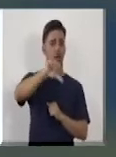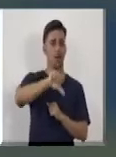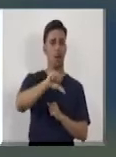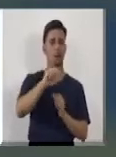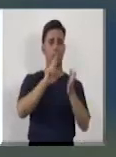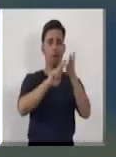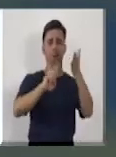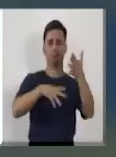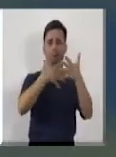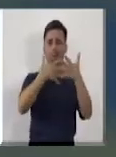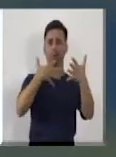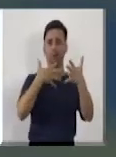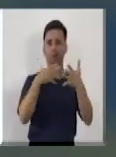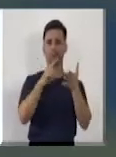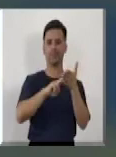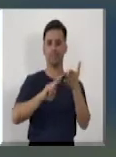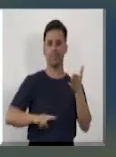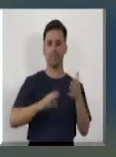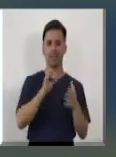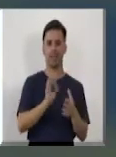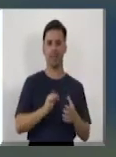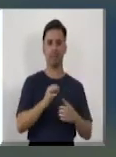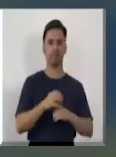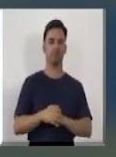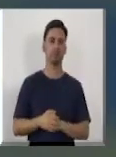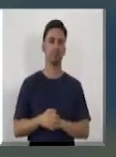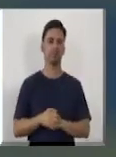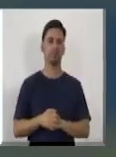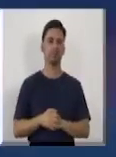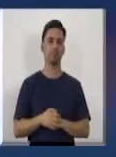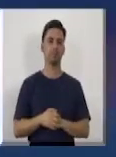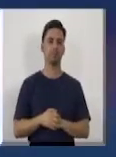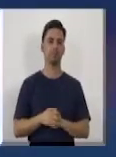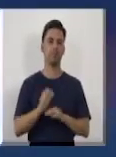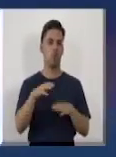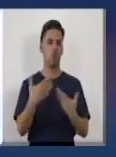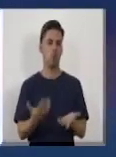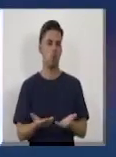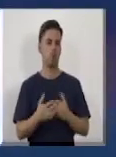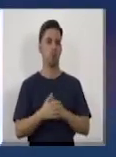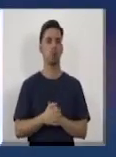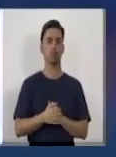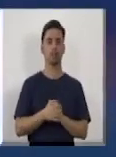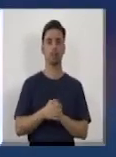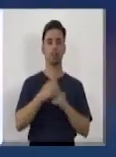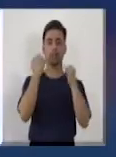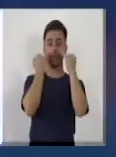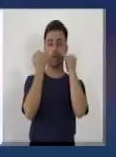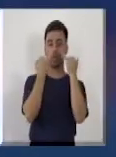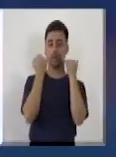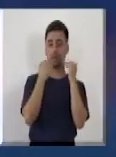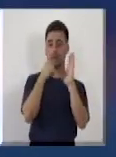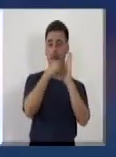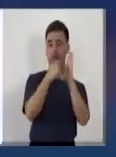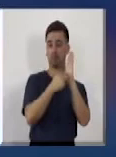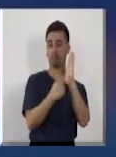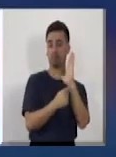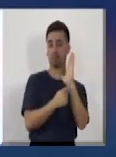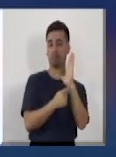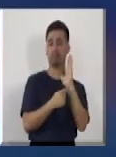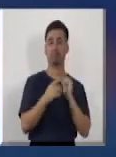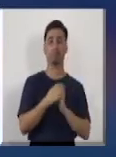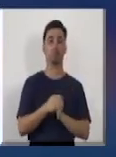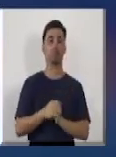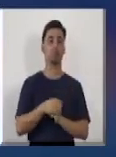conductores de la electricidad. Teniendo en cuenta la conductividad eléctrica, se clasifican en